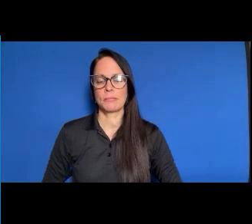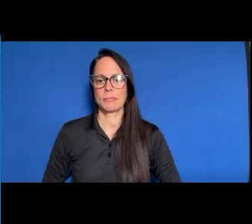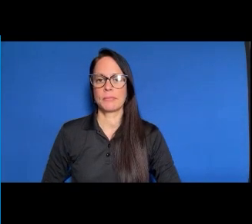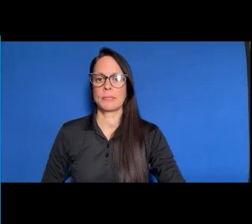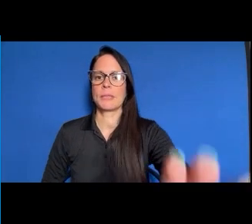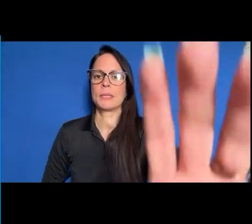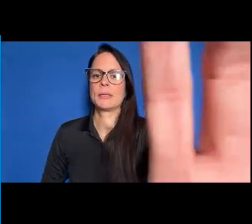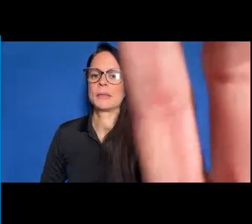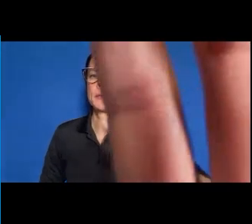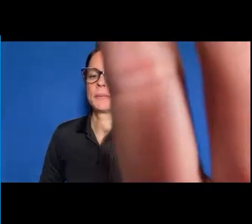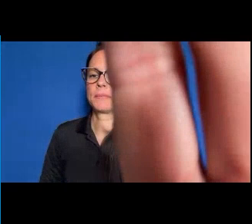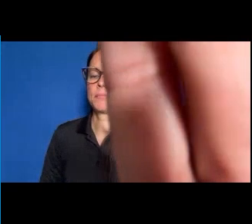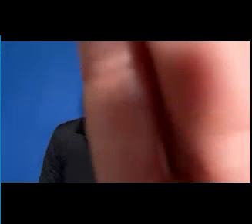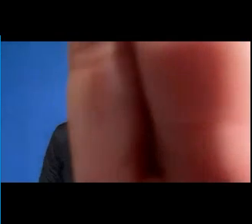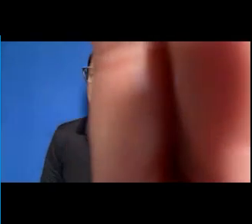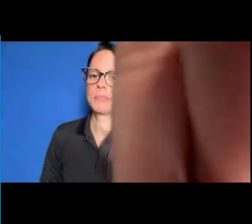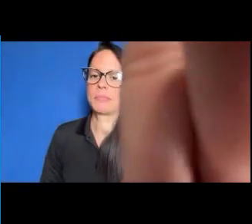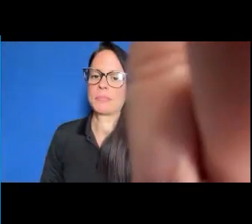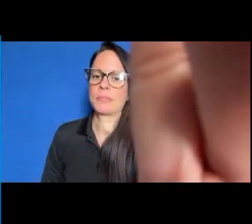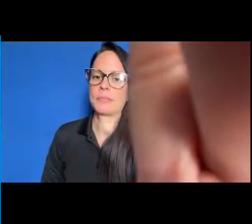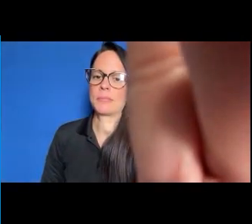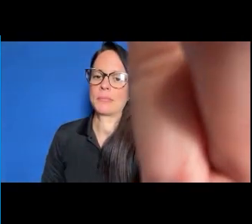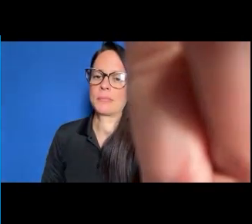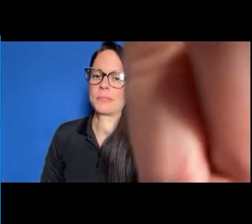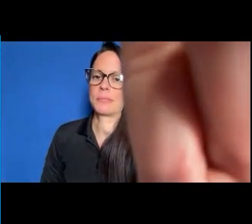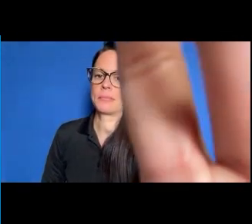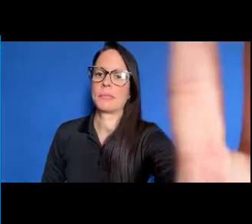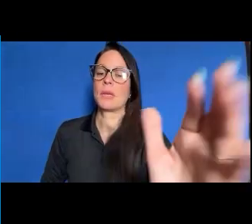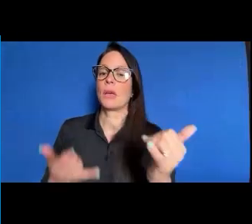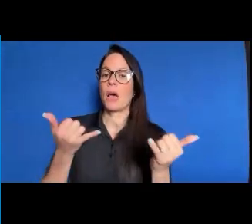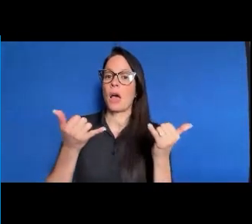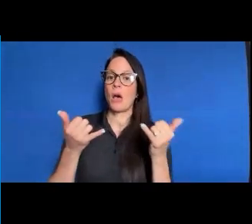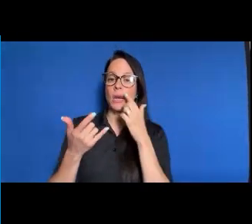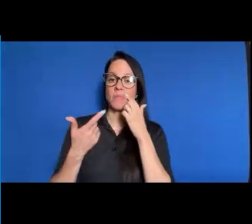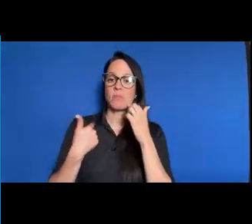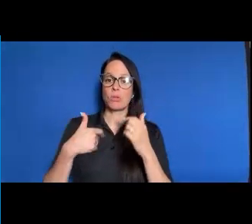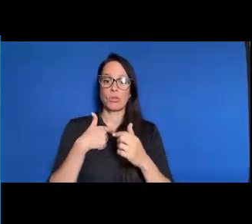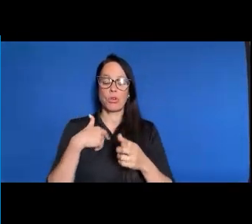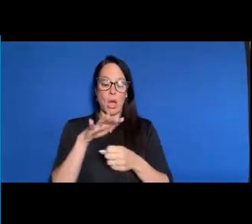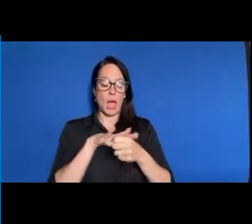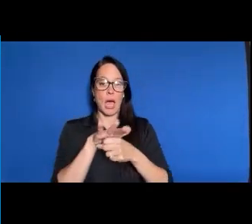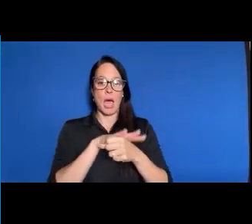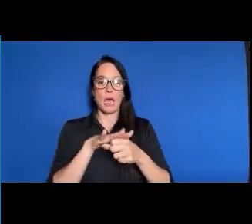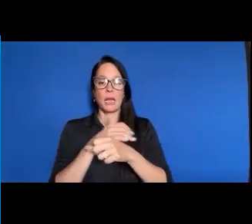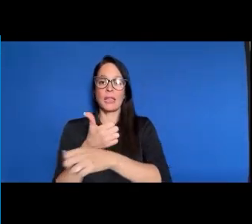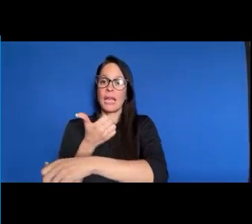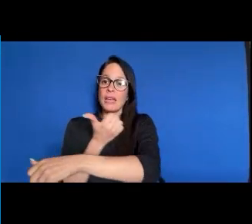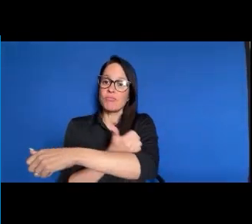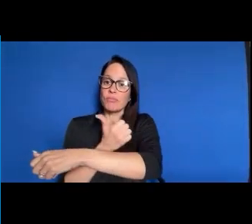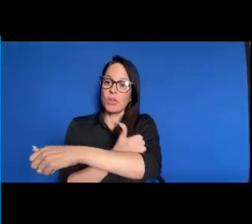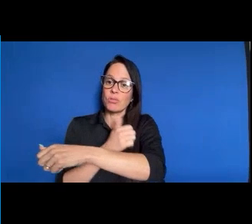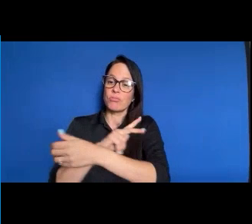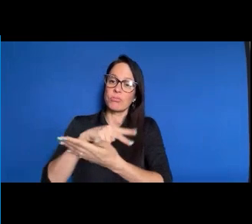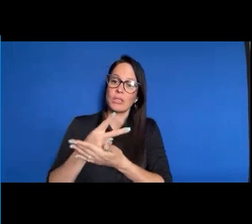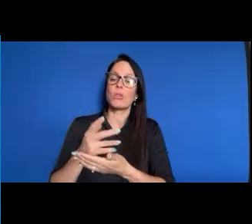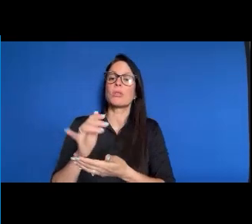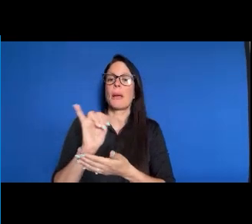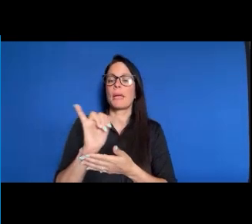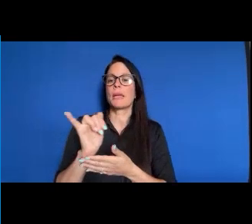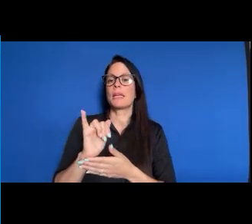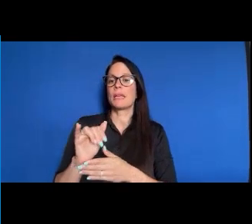Por acá tenemos lo que son tasas de mortalidad por intoxicación. Estos son datos compartidos por el Instituto de Ciencias Forenses de Puerto